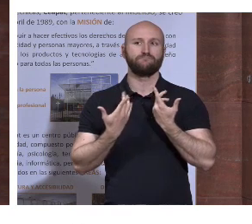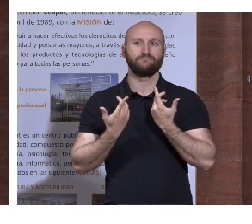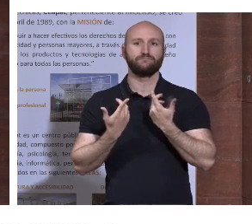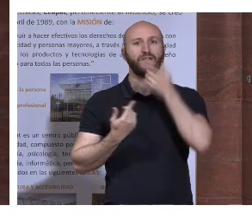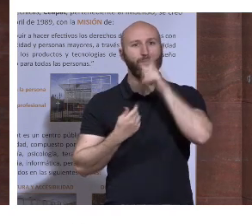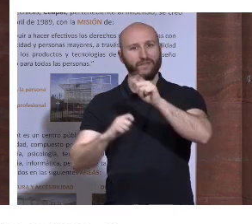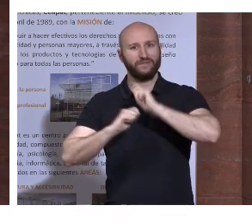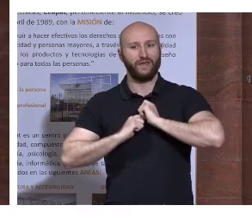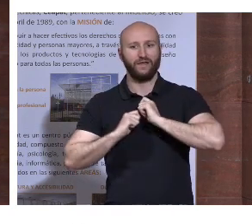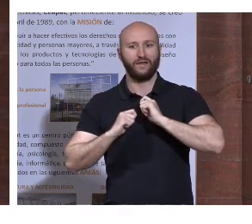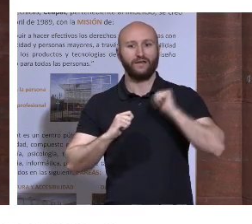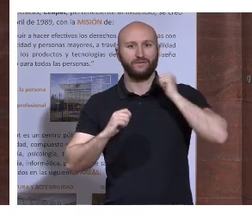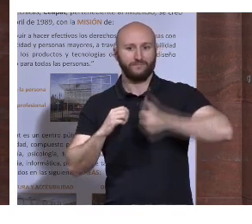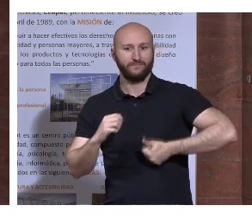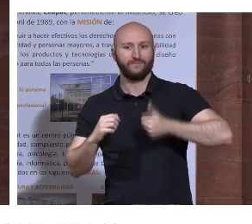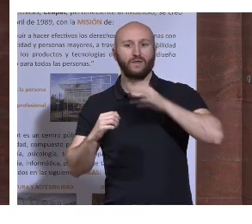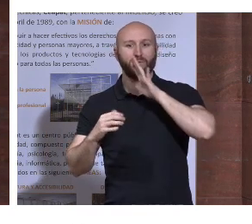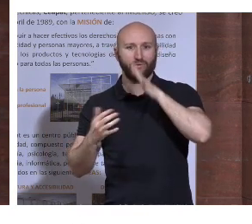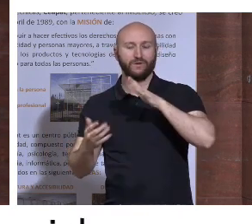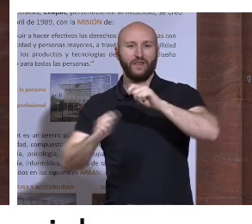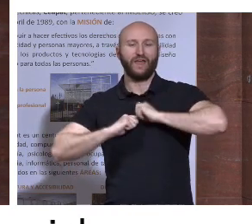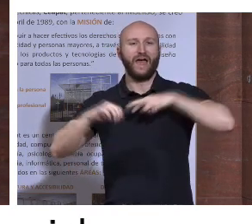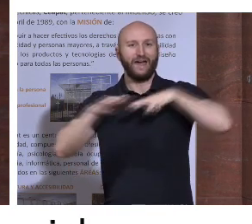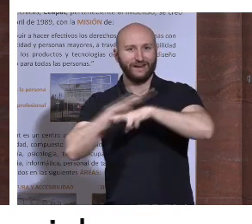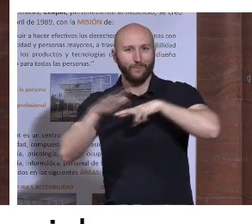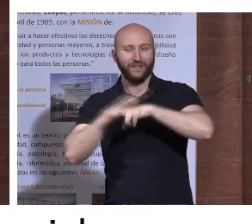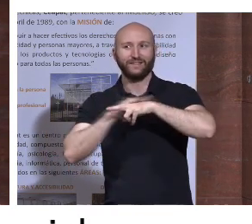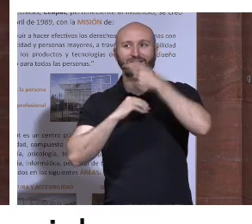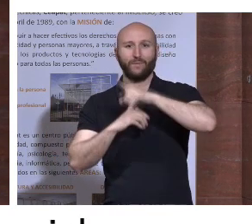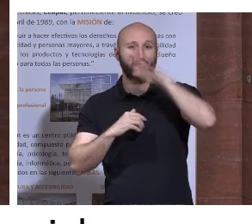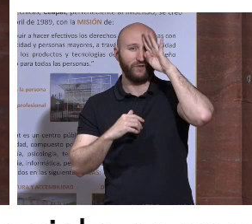ha enriquecido y me ha aportado recursos, herramientas y una filosofía